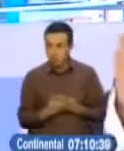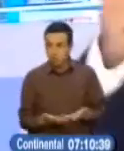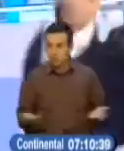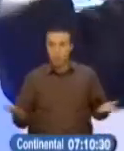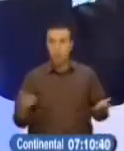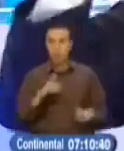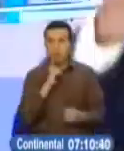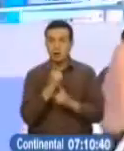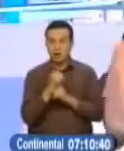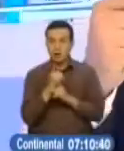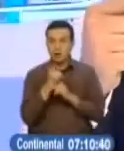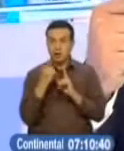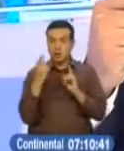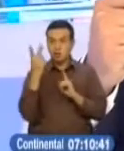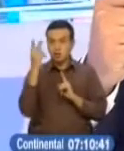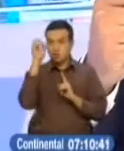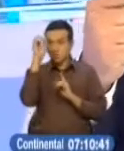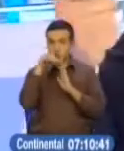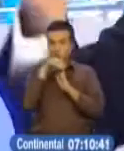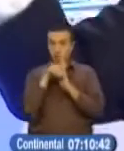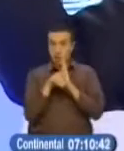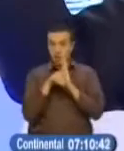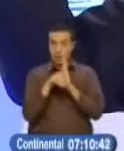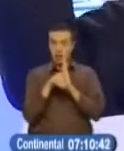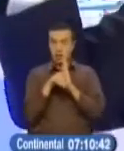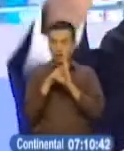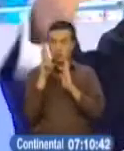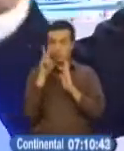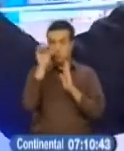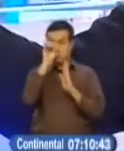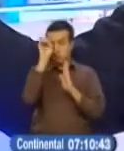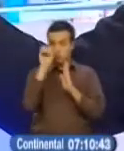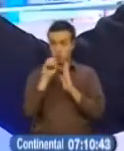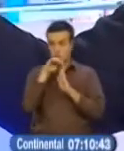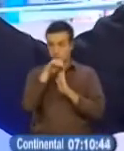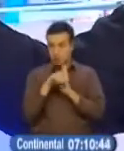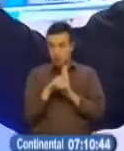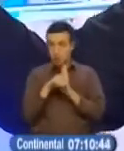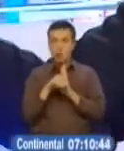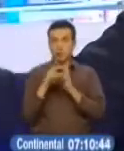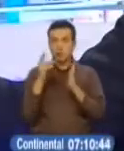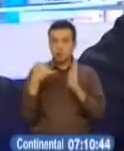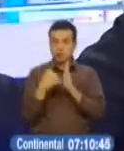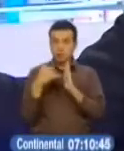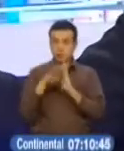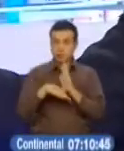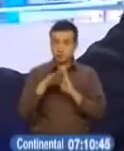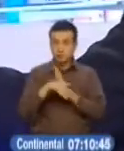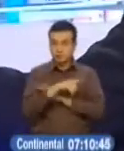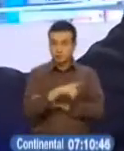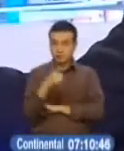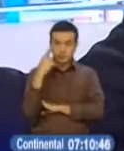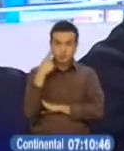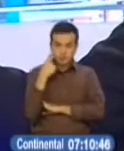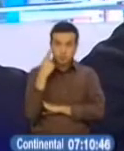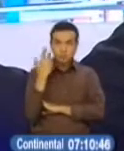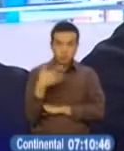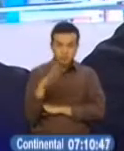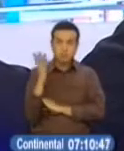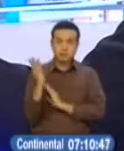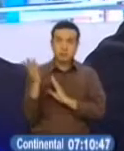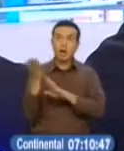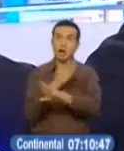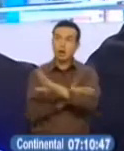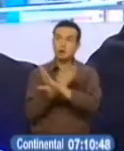efecto, en lugar de bajar ese 2% del IVA, en lugar de bajar esos aranceles que estaban puestos en las